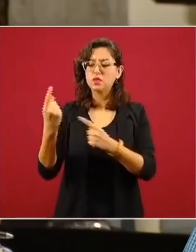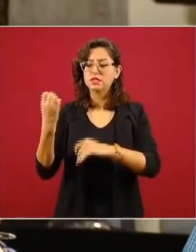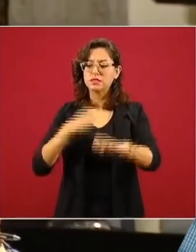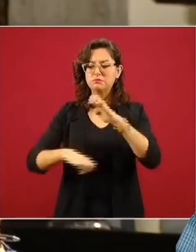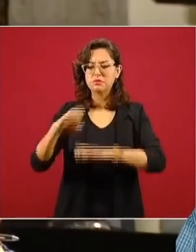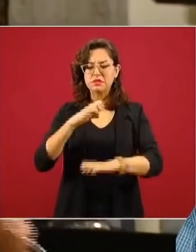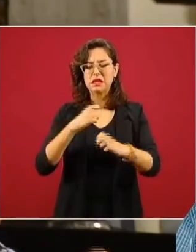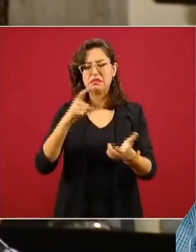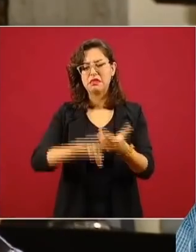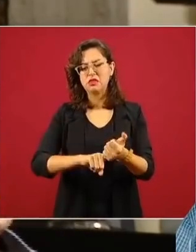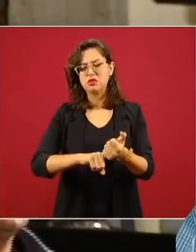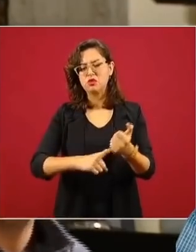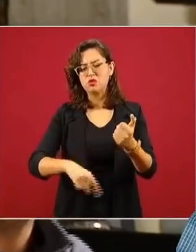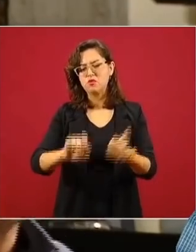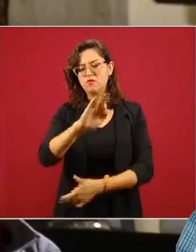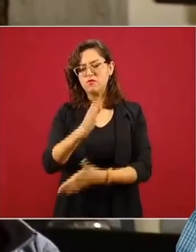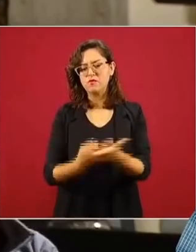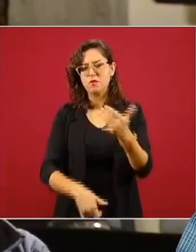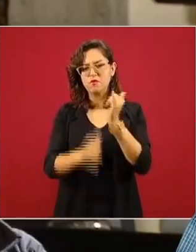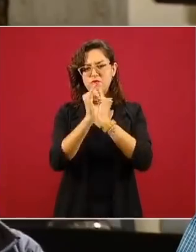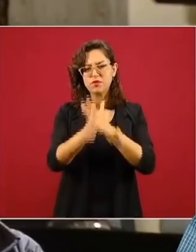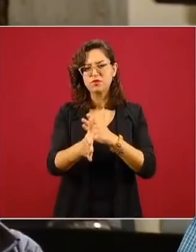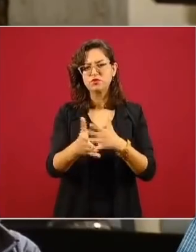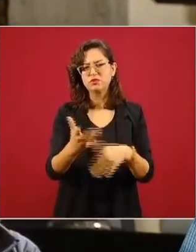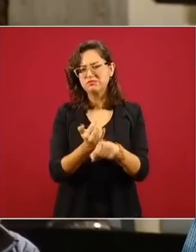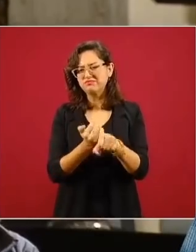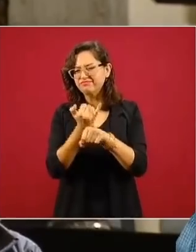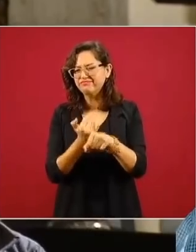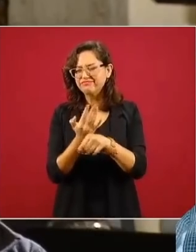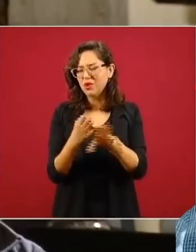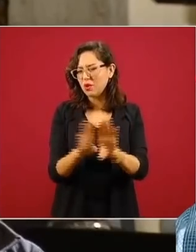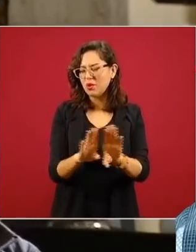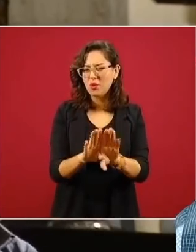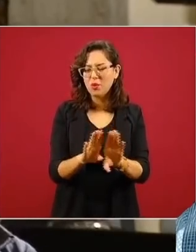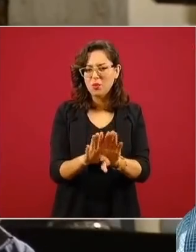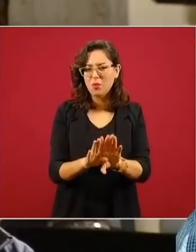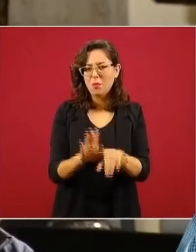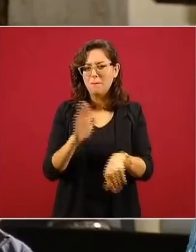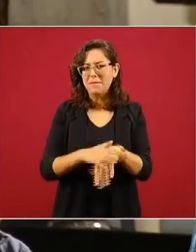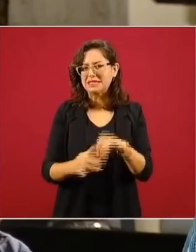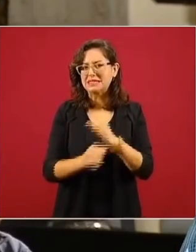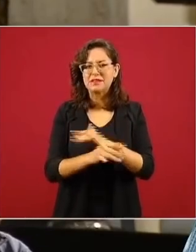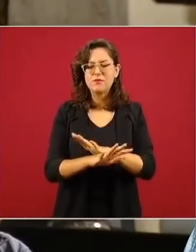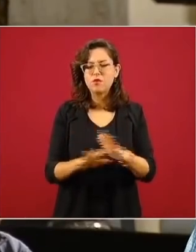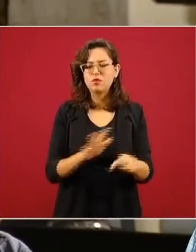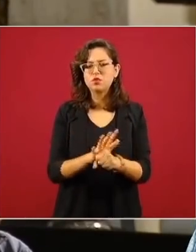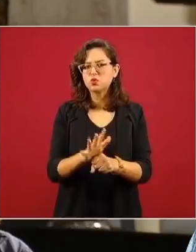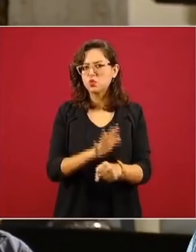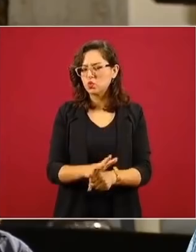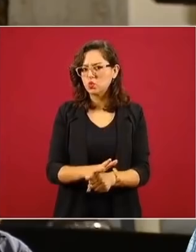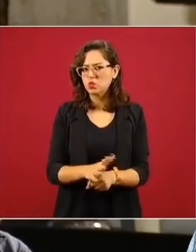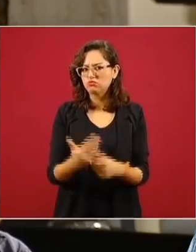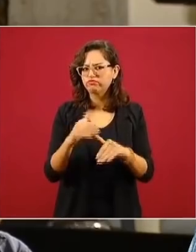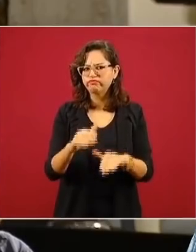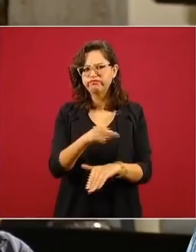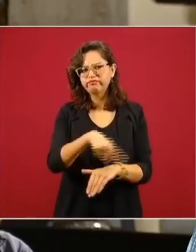con facturas. Preguntarle cómo va esta investigación, qué más datos nos puede dar acerca de